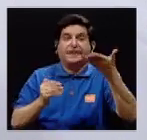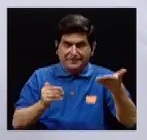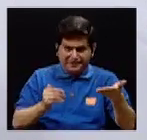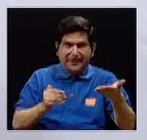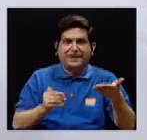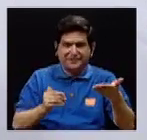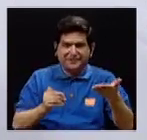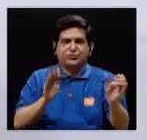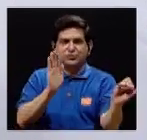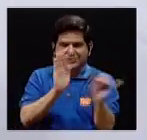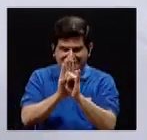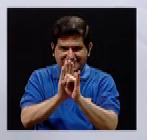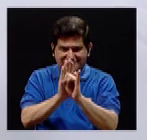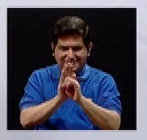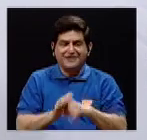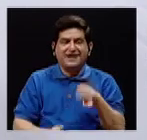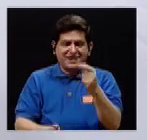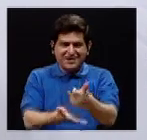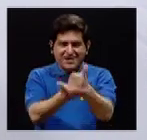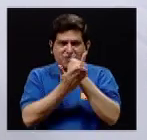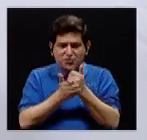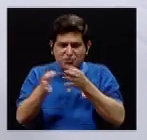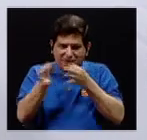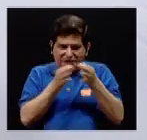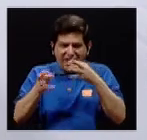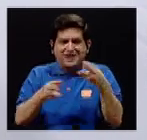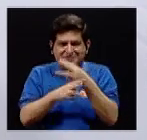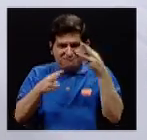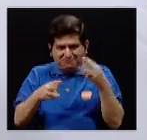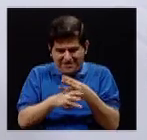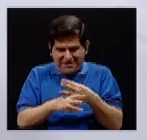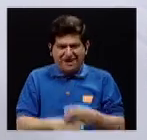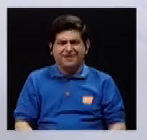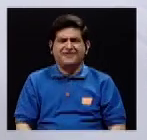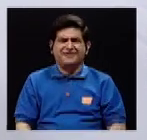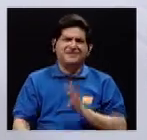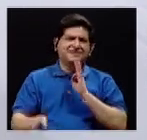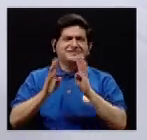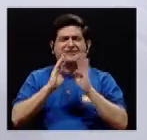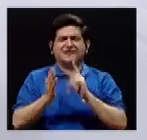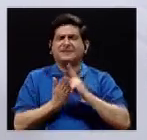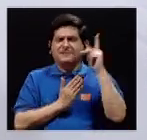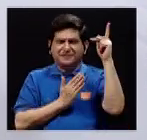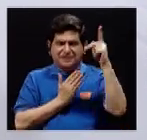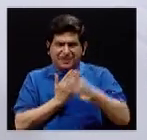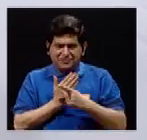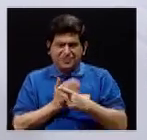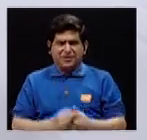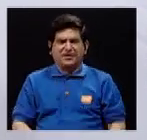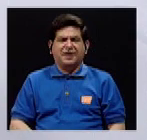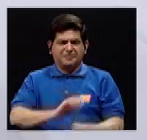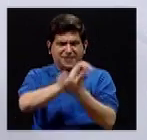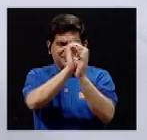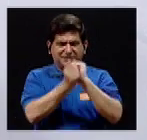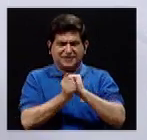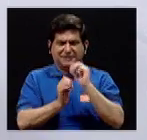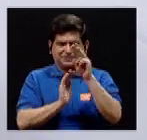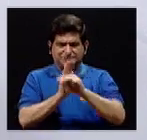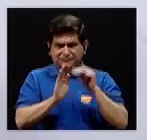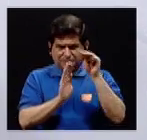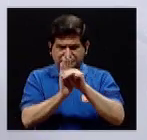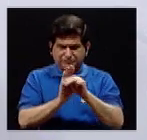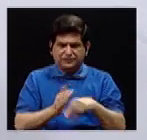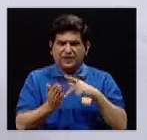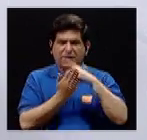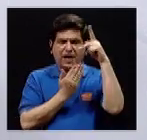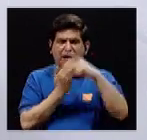elementos que son identitarios y que sirvan para explicar las matemáticas Entonces se habla mucho de la en los programas se hizo una reforma curricular